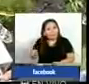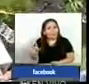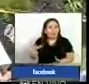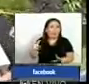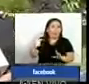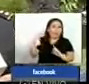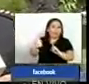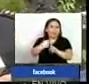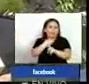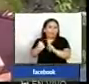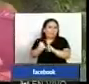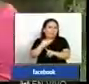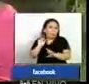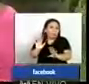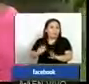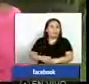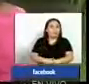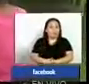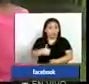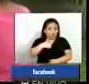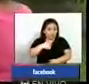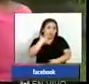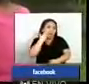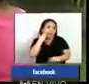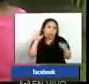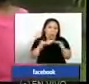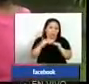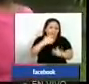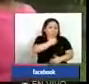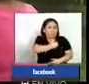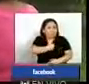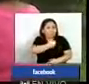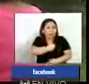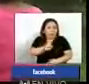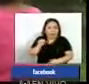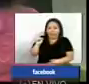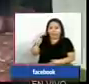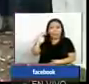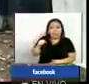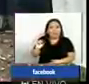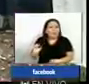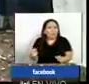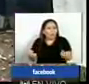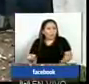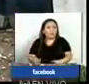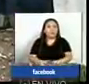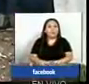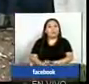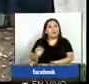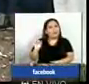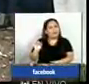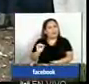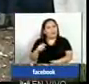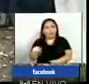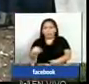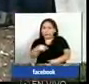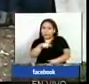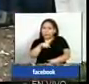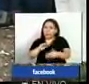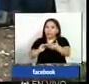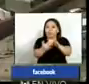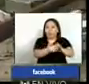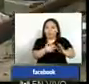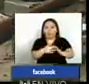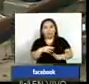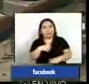de violencia en lo que ha sido su muerte. Yo soy madre y me duele lo que ha pasado. El niño no tenía por qué pagar esto. El caso ha indignado a la comunidad